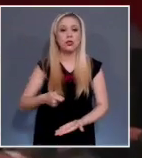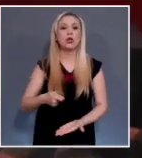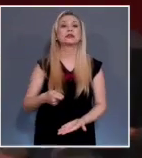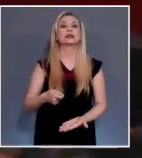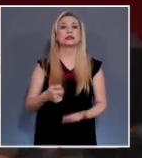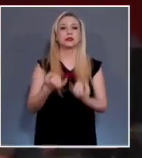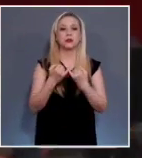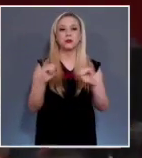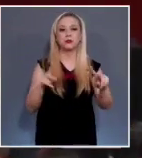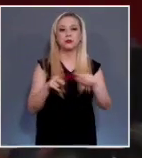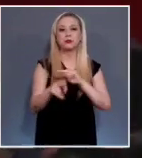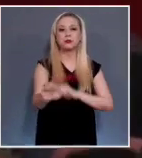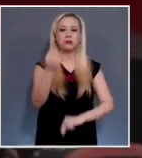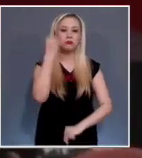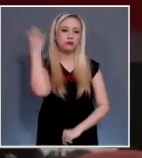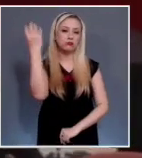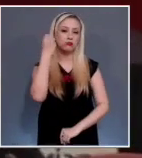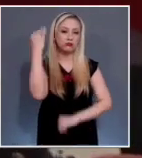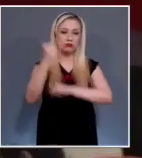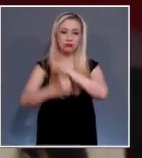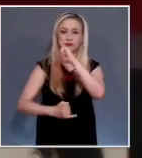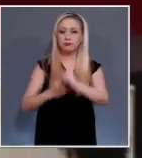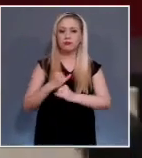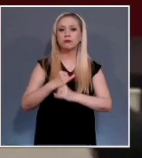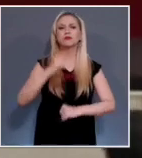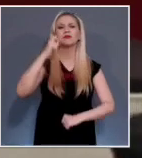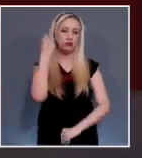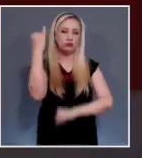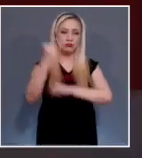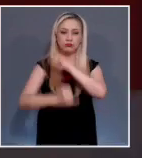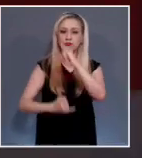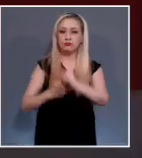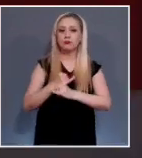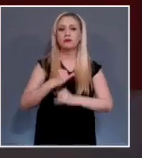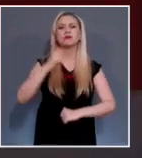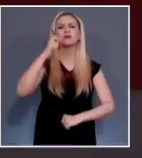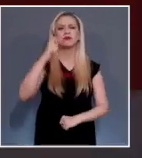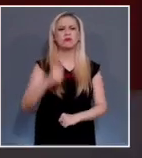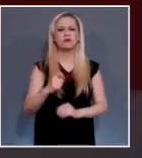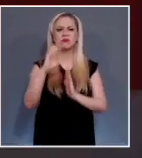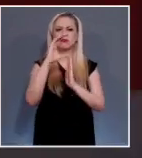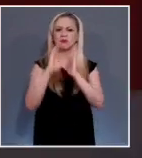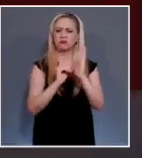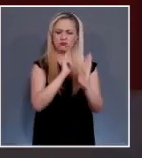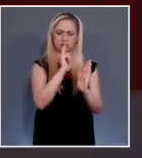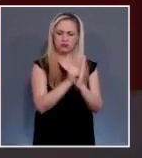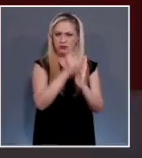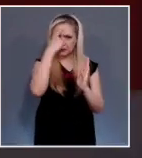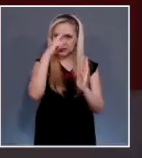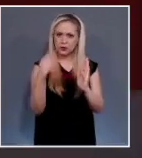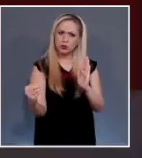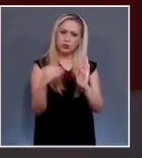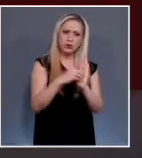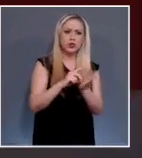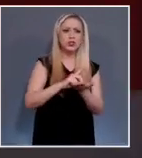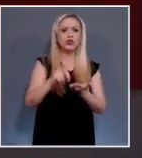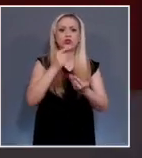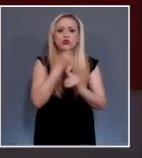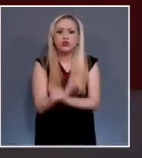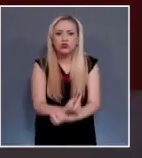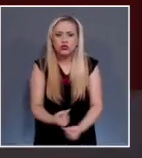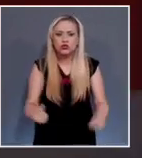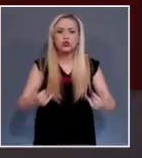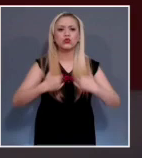la inauguración de la Conferencia Internacional, la Constitucionalización de los Derechos de la Niñez y la